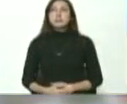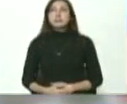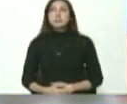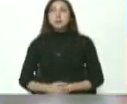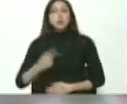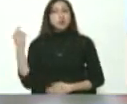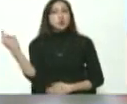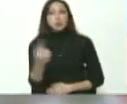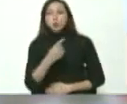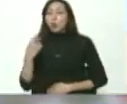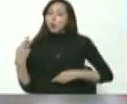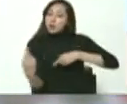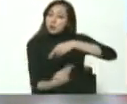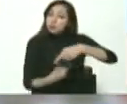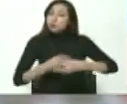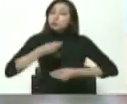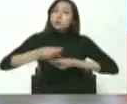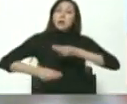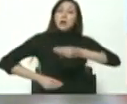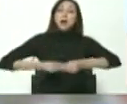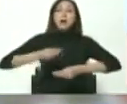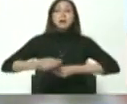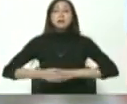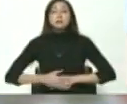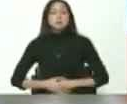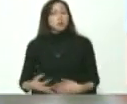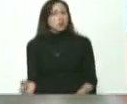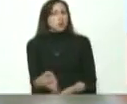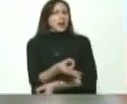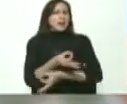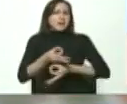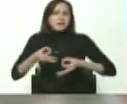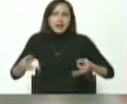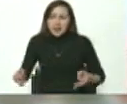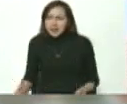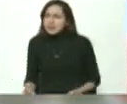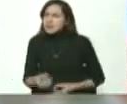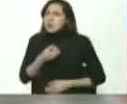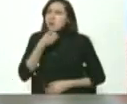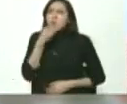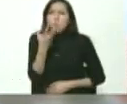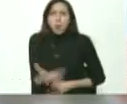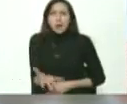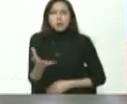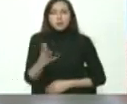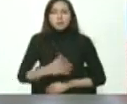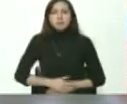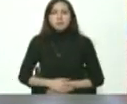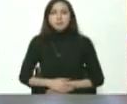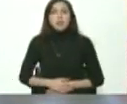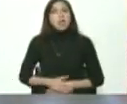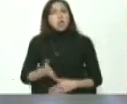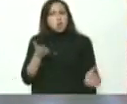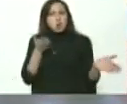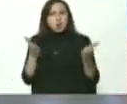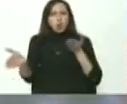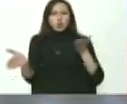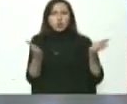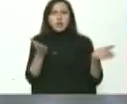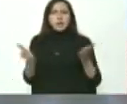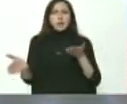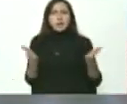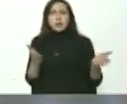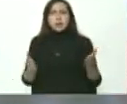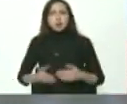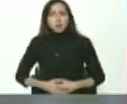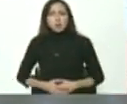Solo en revolución, la excelencia y la calidad en los servicios de la